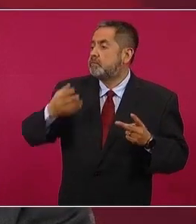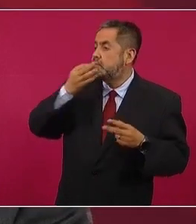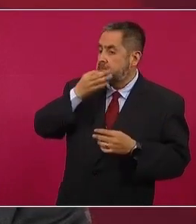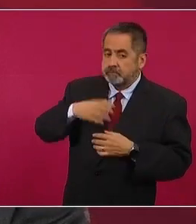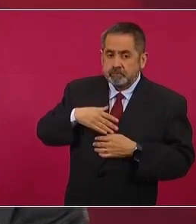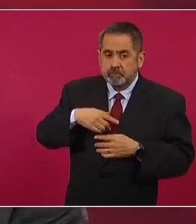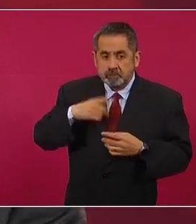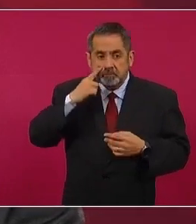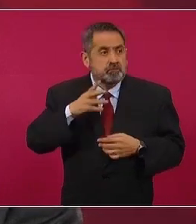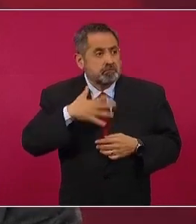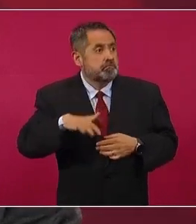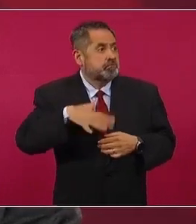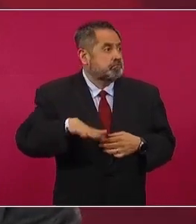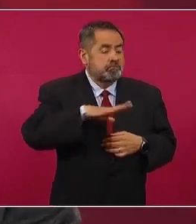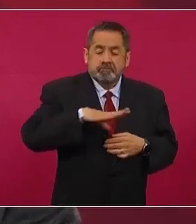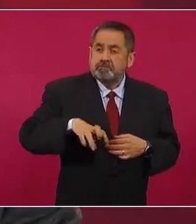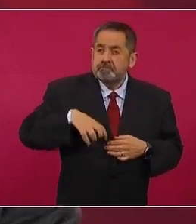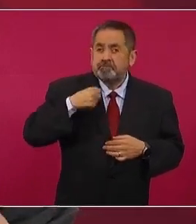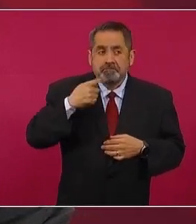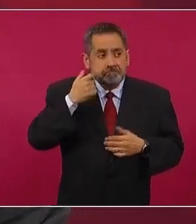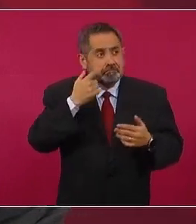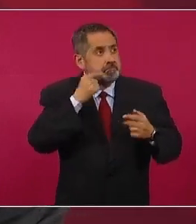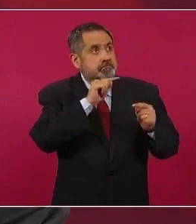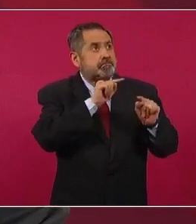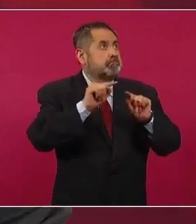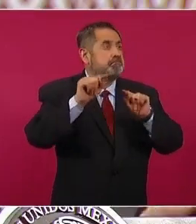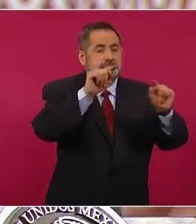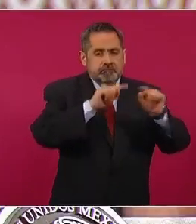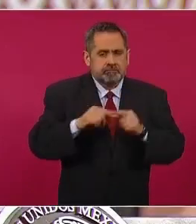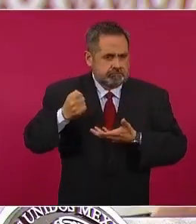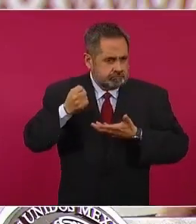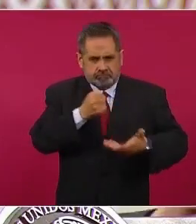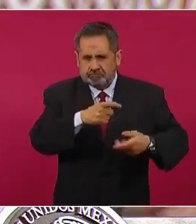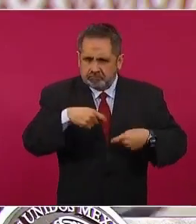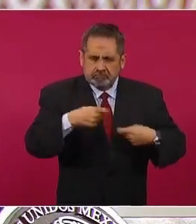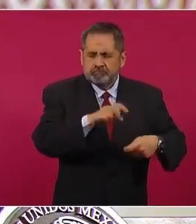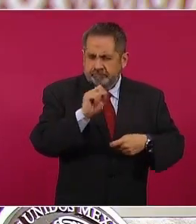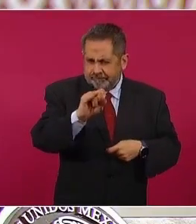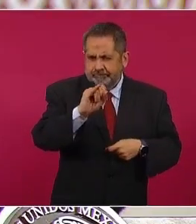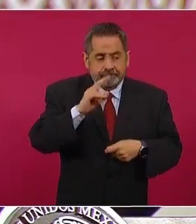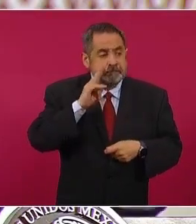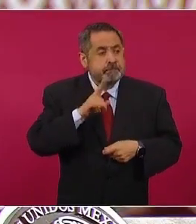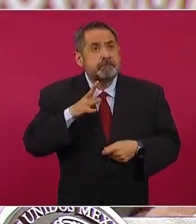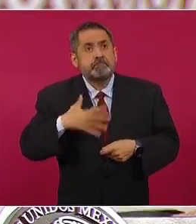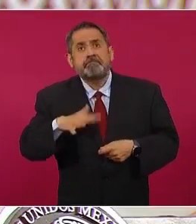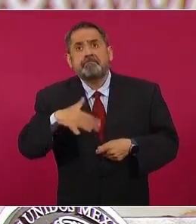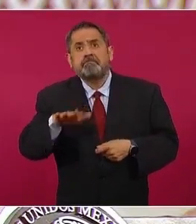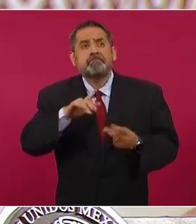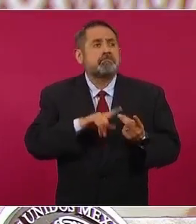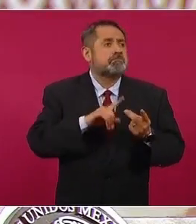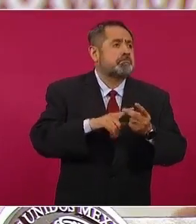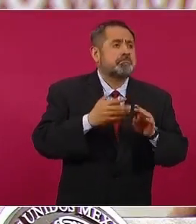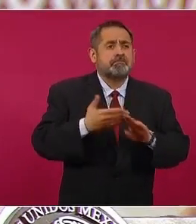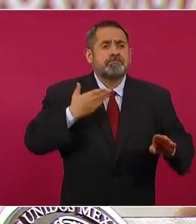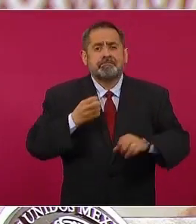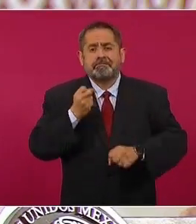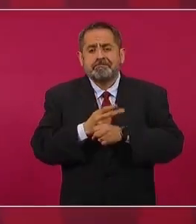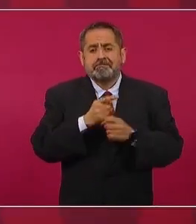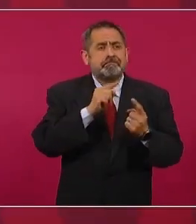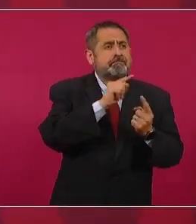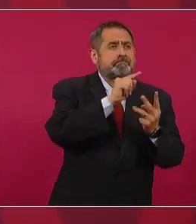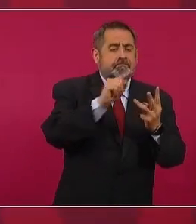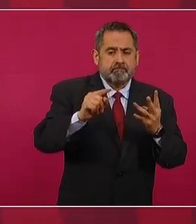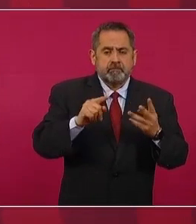no escatimar esfuerzos, no solo no escatimar en recursos, sino en esfuerzos de buscar anticipadamente en los